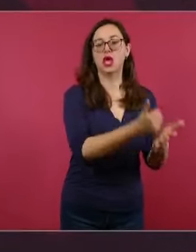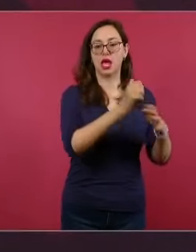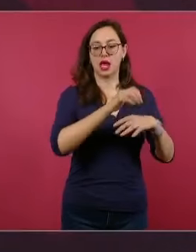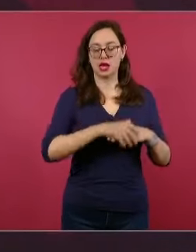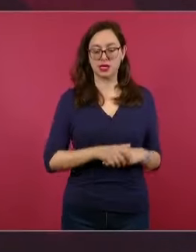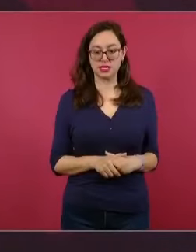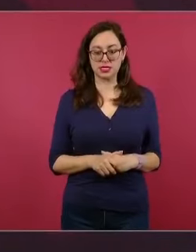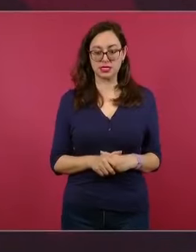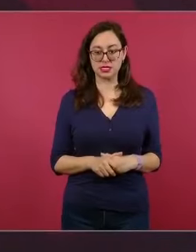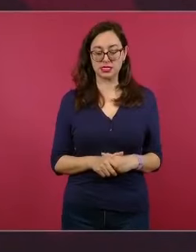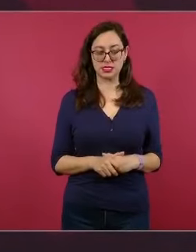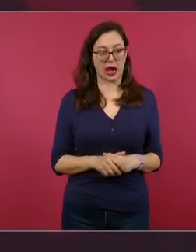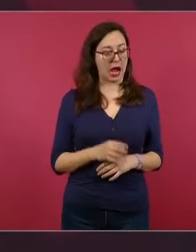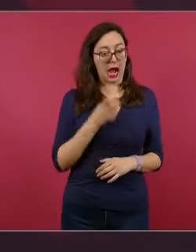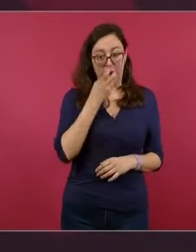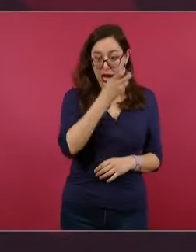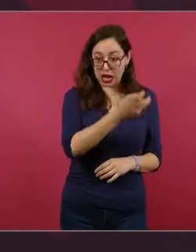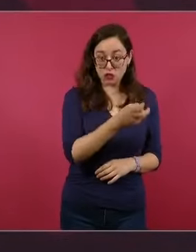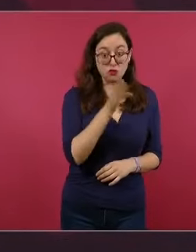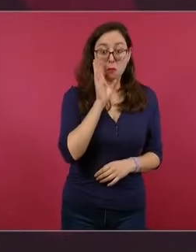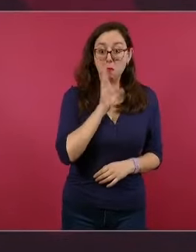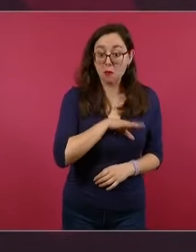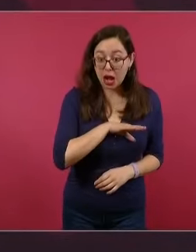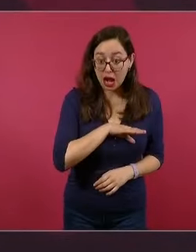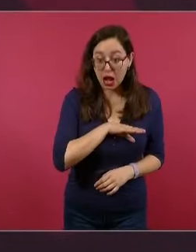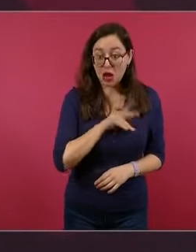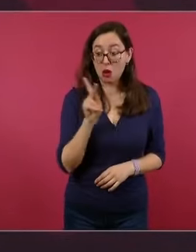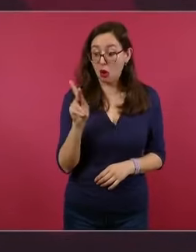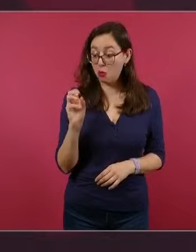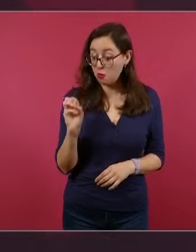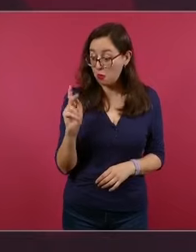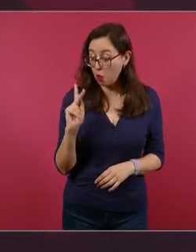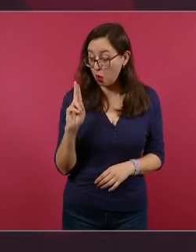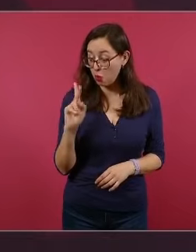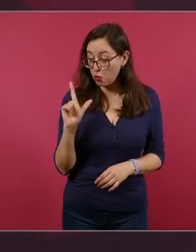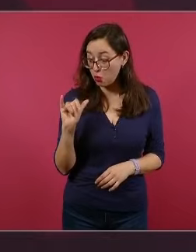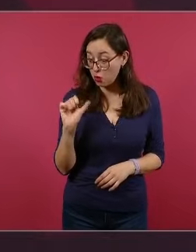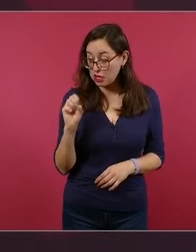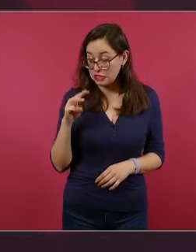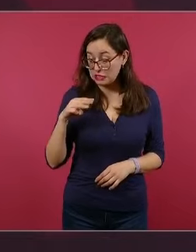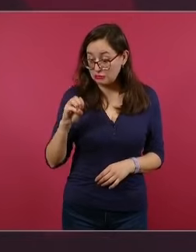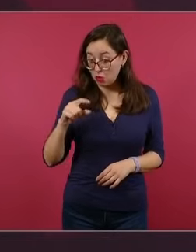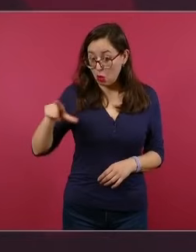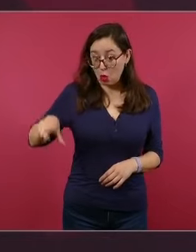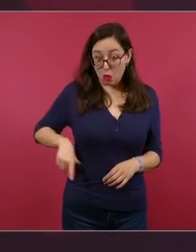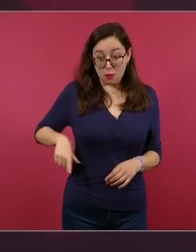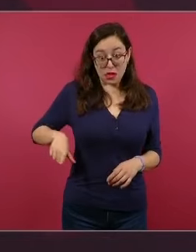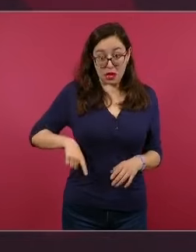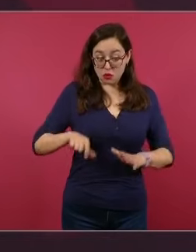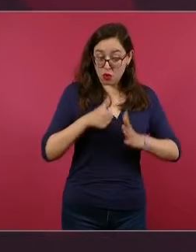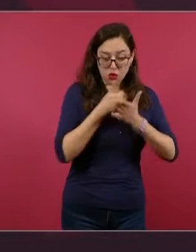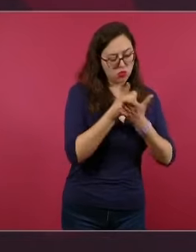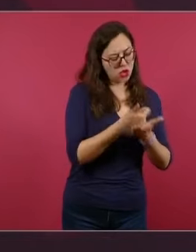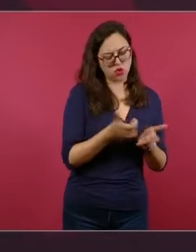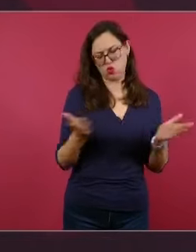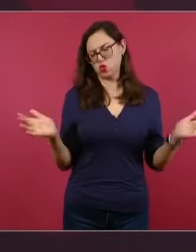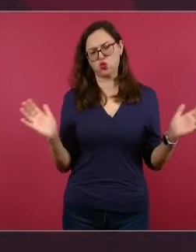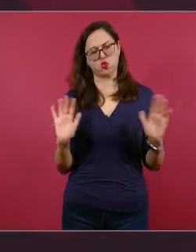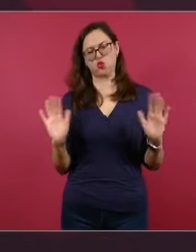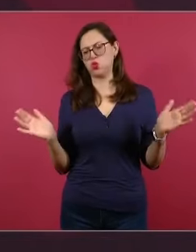eso tampoco es populismo ni es paternalismo